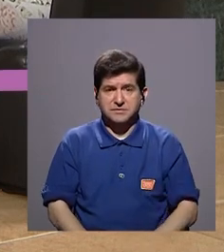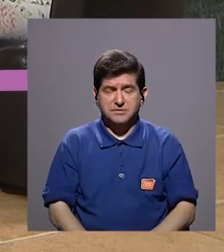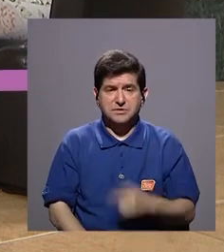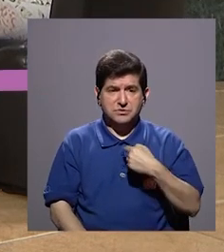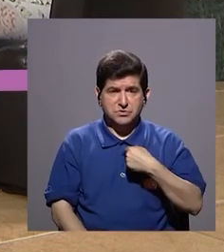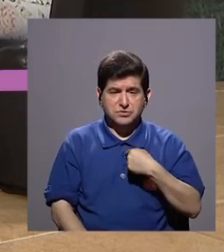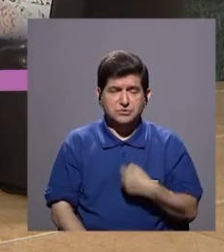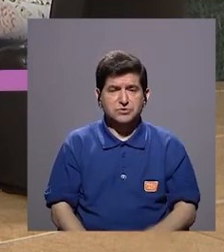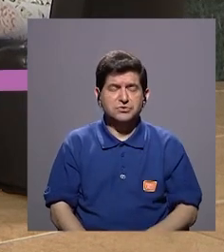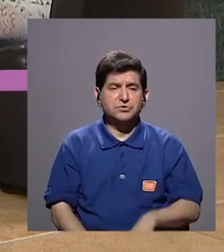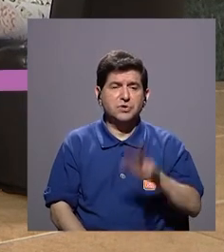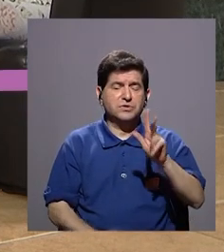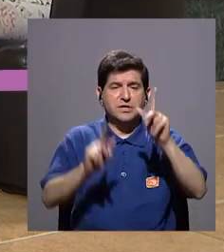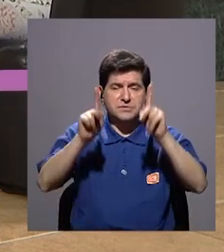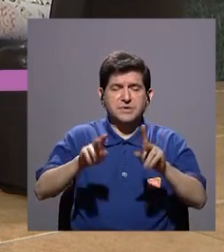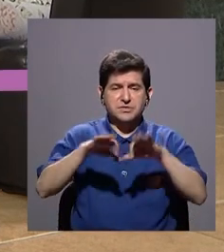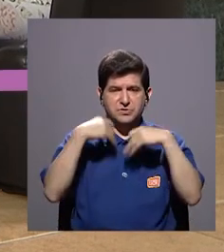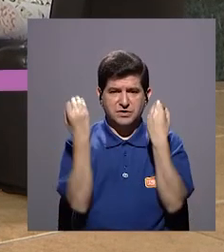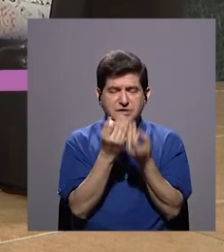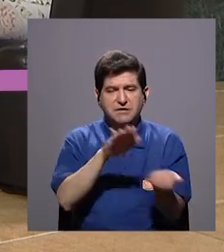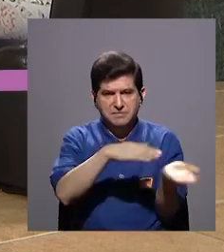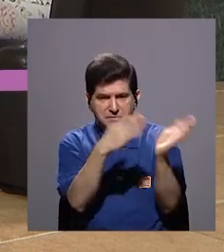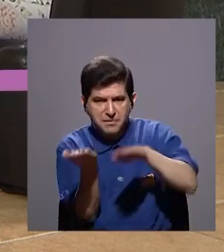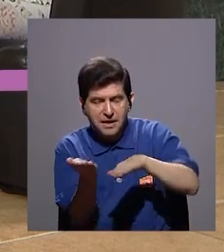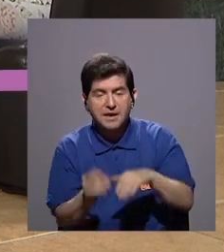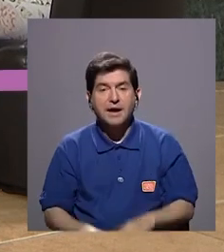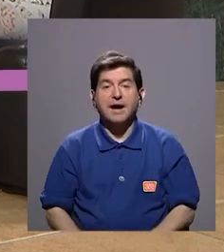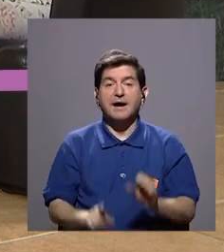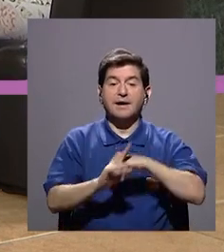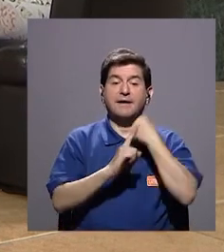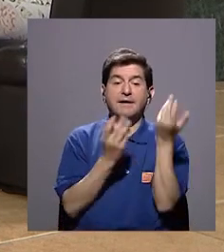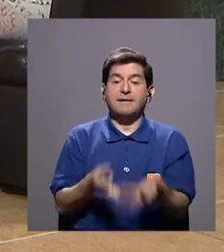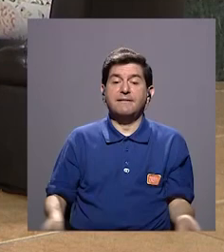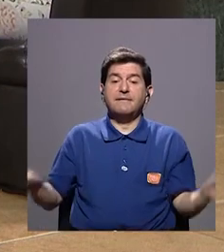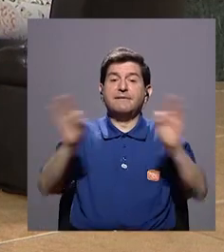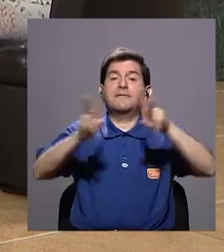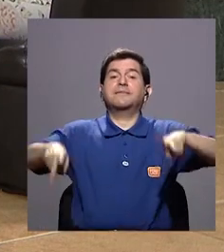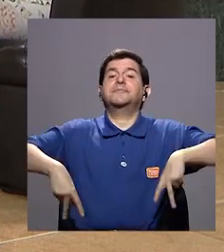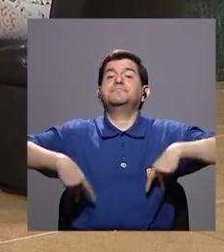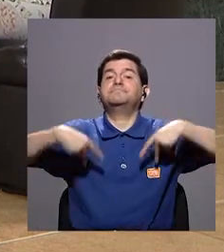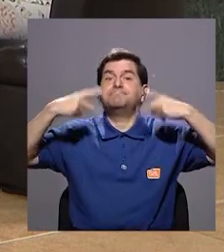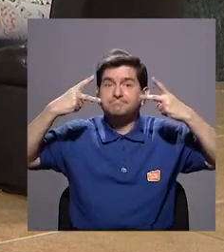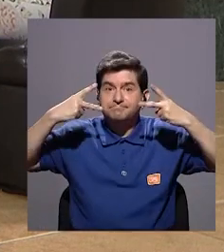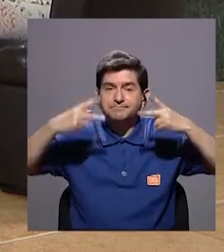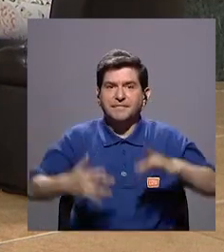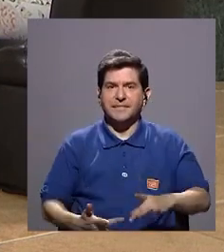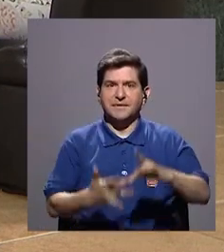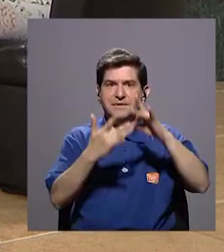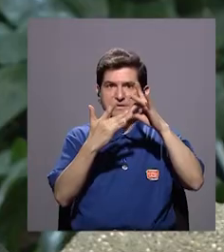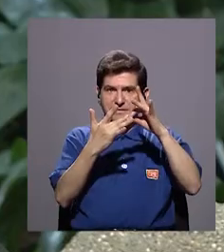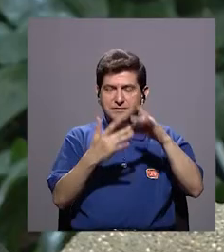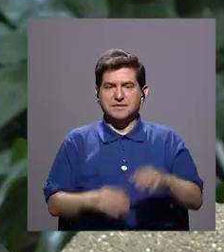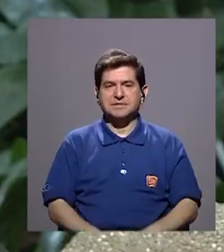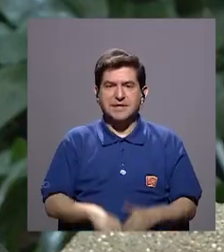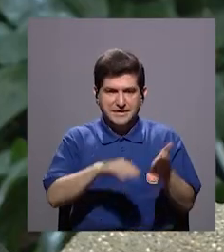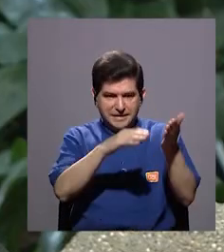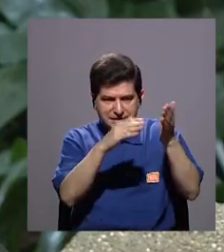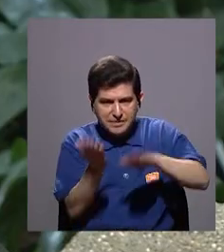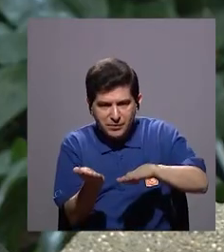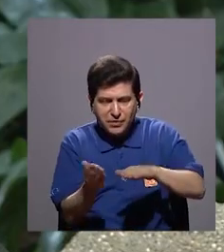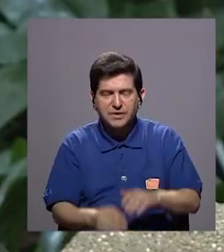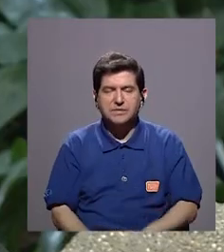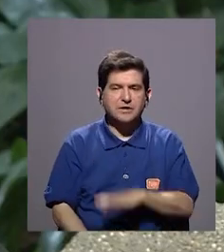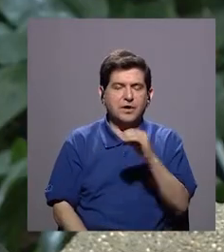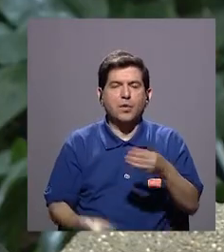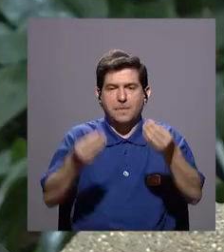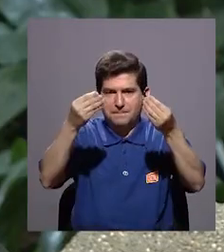perdí 3 seres queridos. Entonces, ese es un evento importante en tu vida sobre todo una pérdida, y no